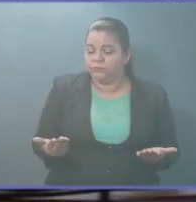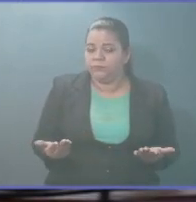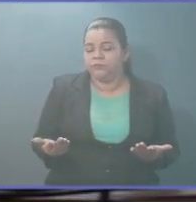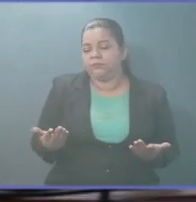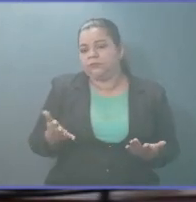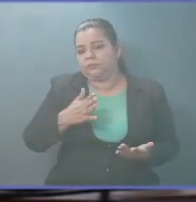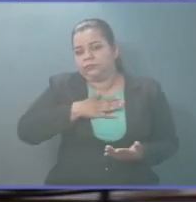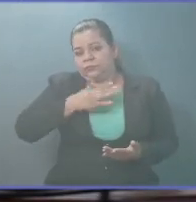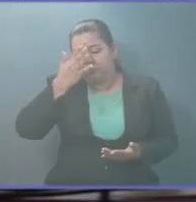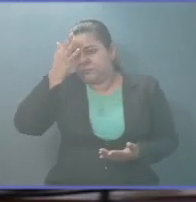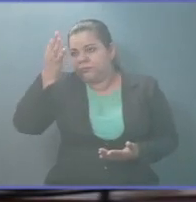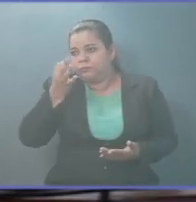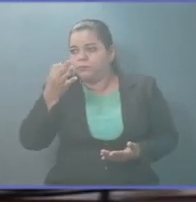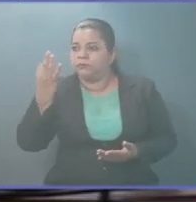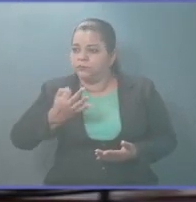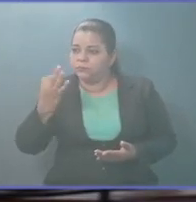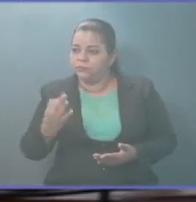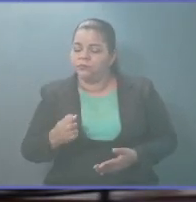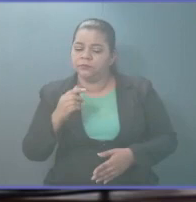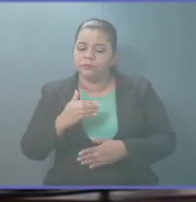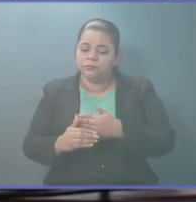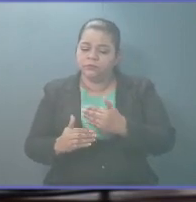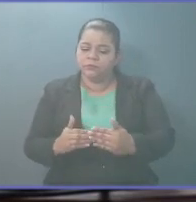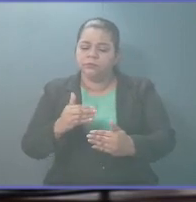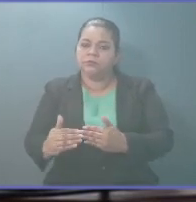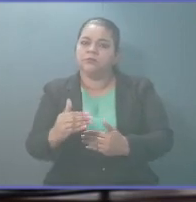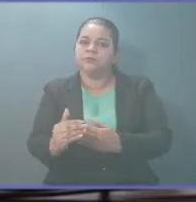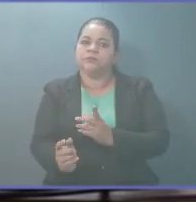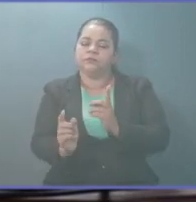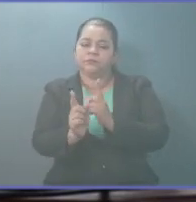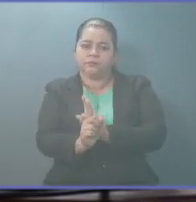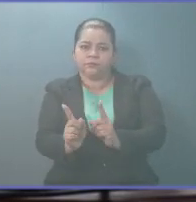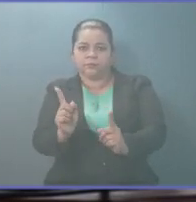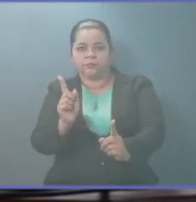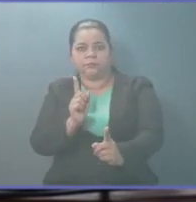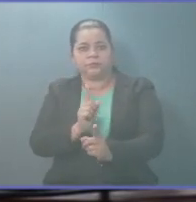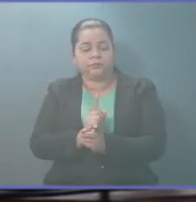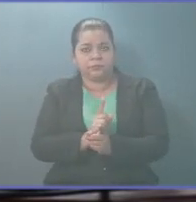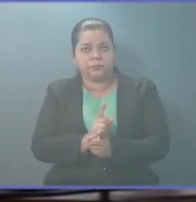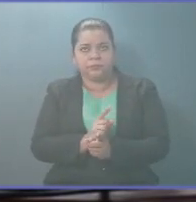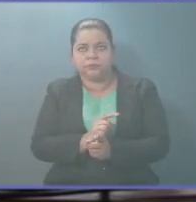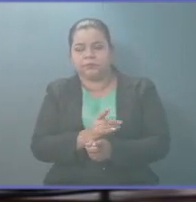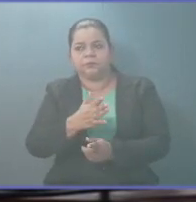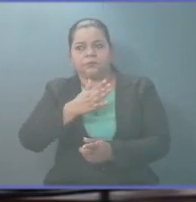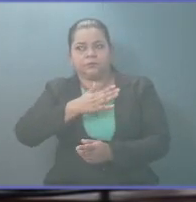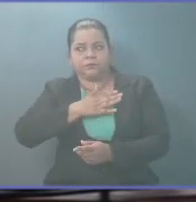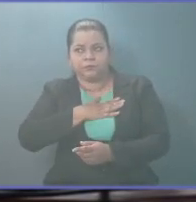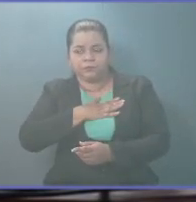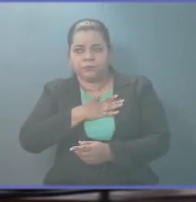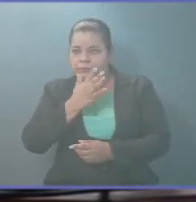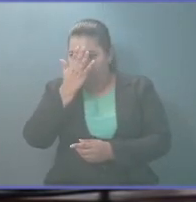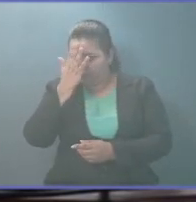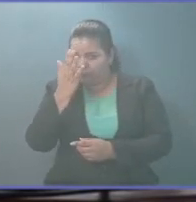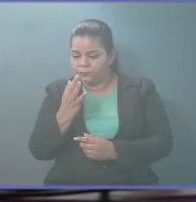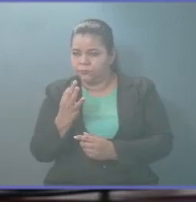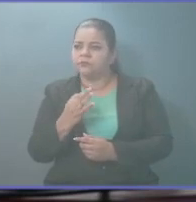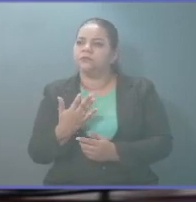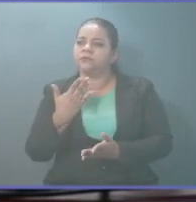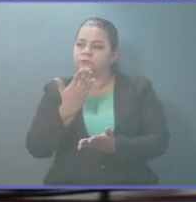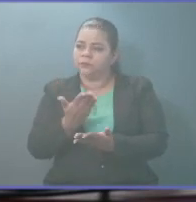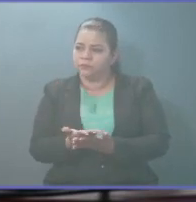todo, excepto lo de sentencia a resolución, porque son cosas diferentes. Gracias. Okay.